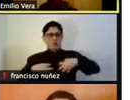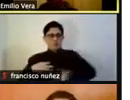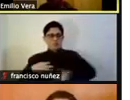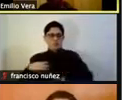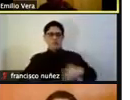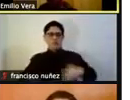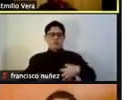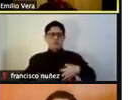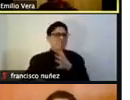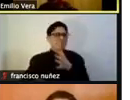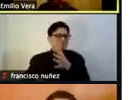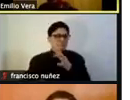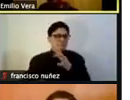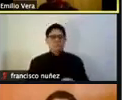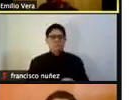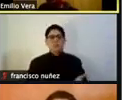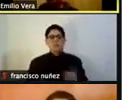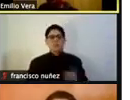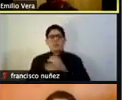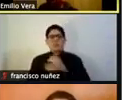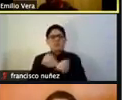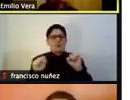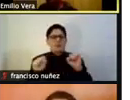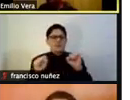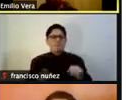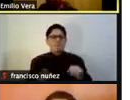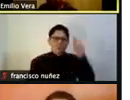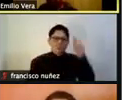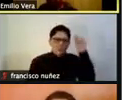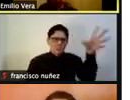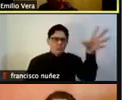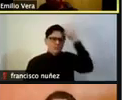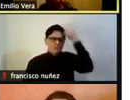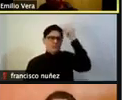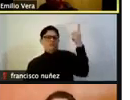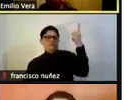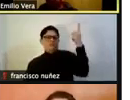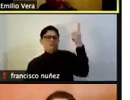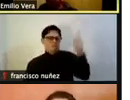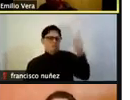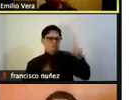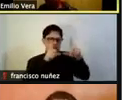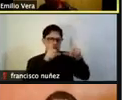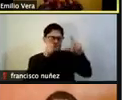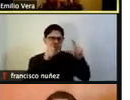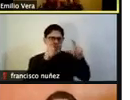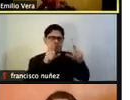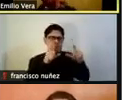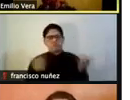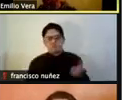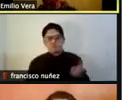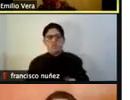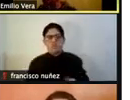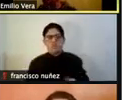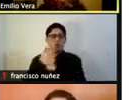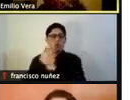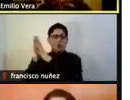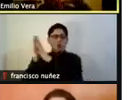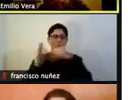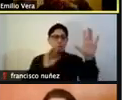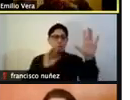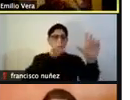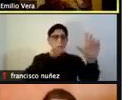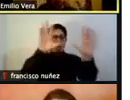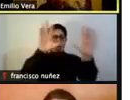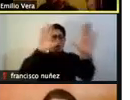toda inferencia indirecta, normalmente. Todos estos modelos que presenta, uno dice, bueno, sí, más o menos. Ahora, está todo